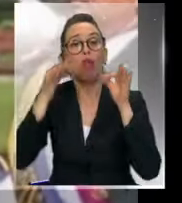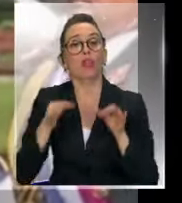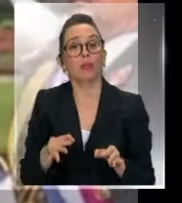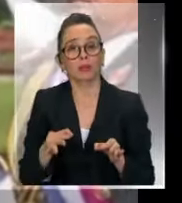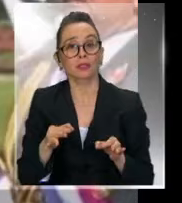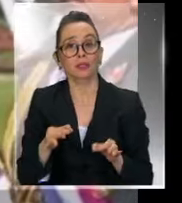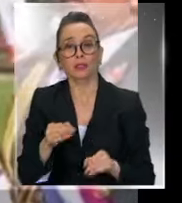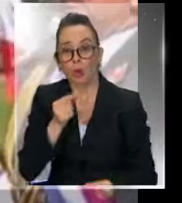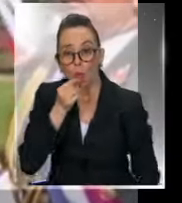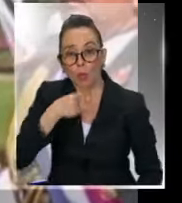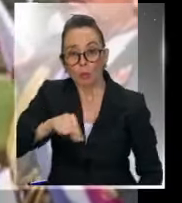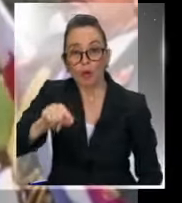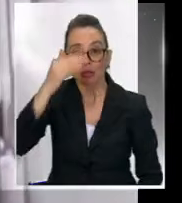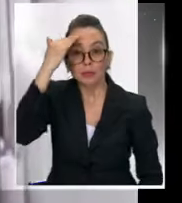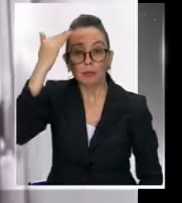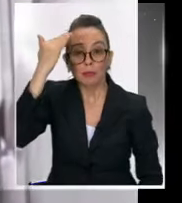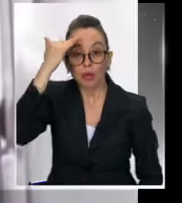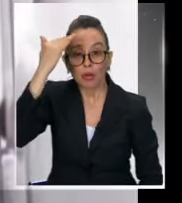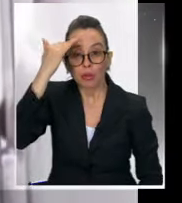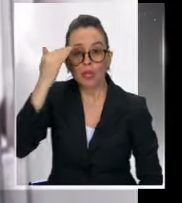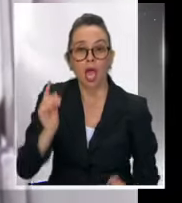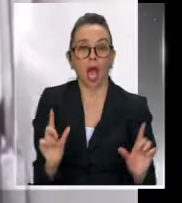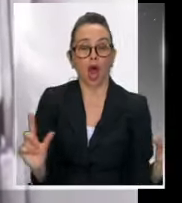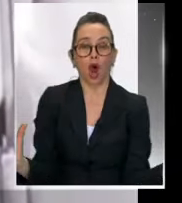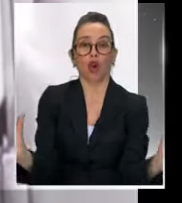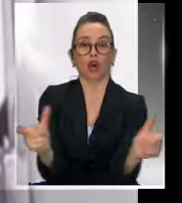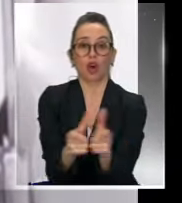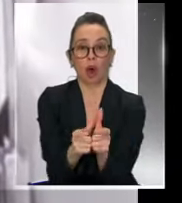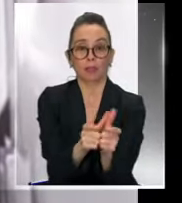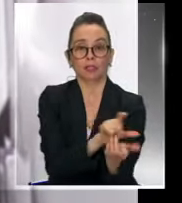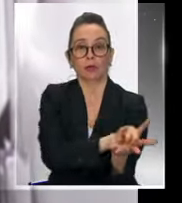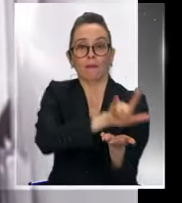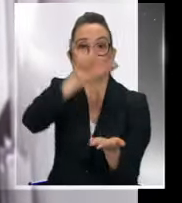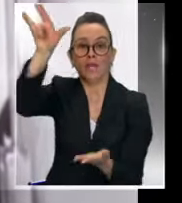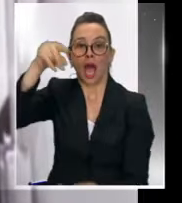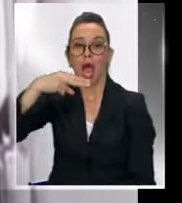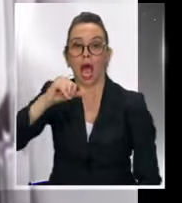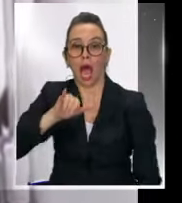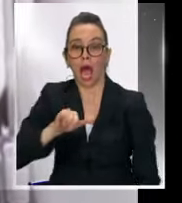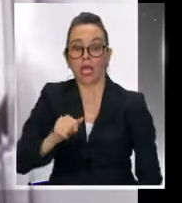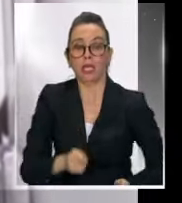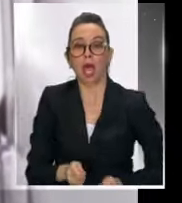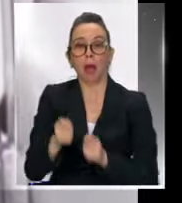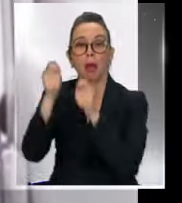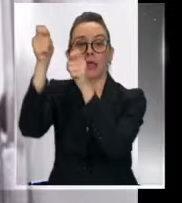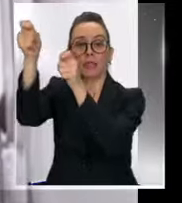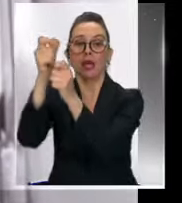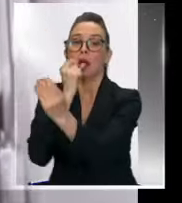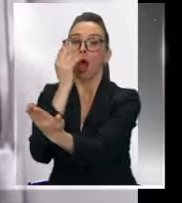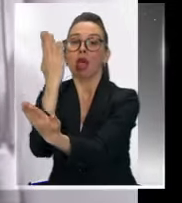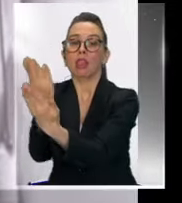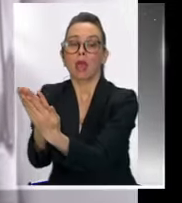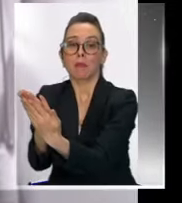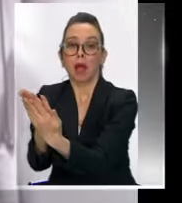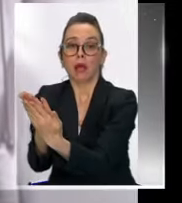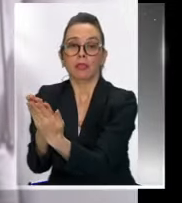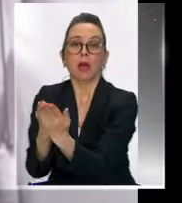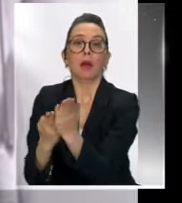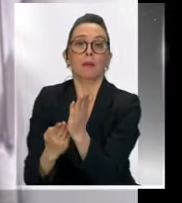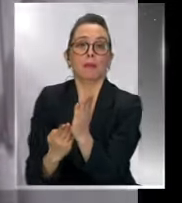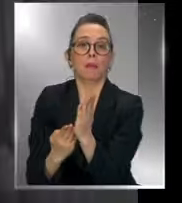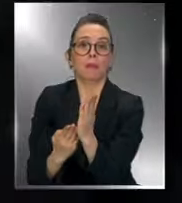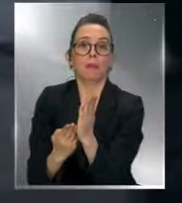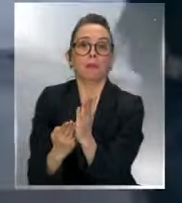en los próximos días una comisión viaje a La Haya a presentar la demanda para retornar al mar